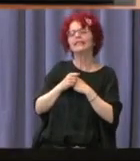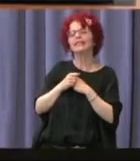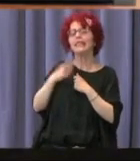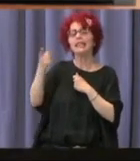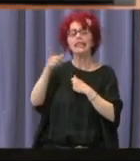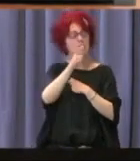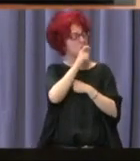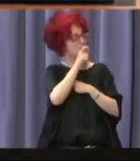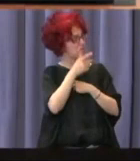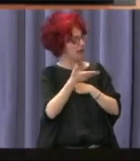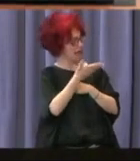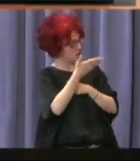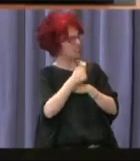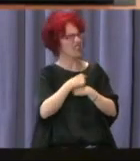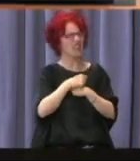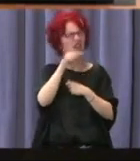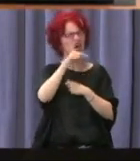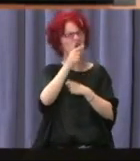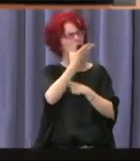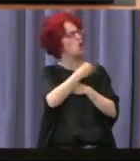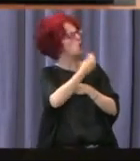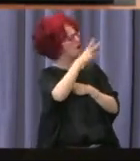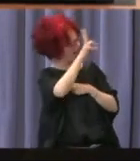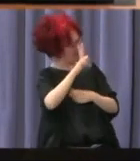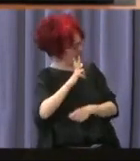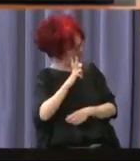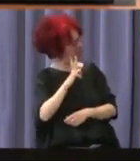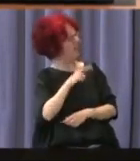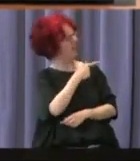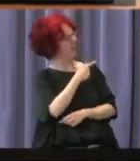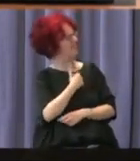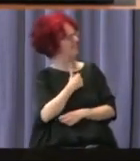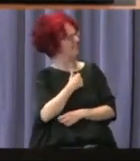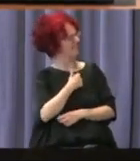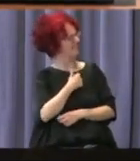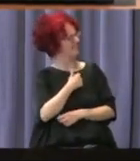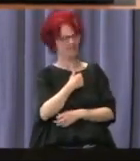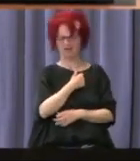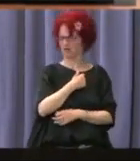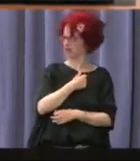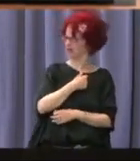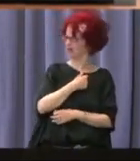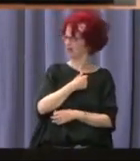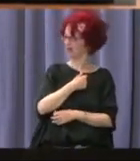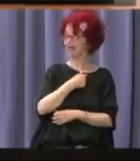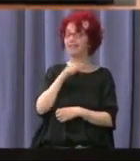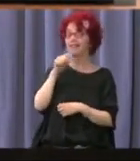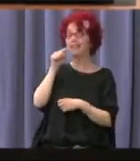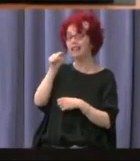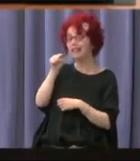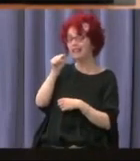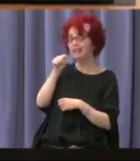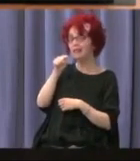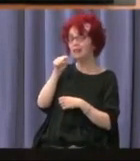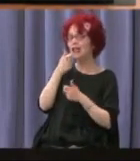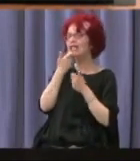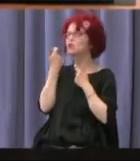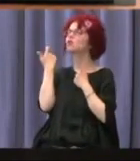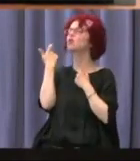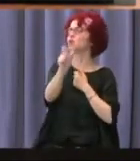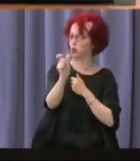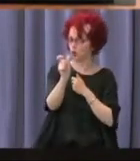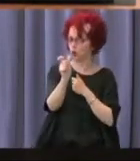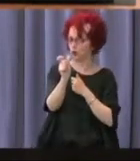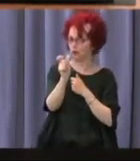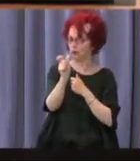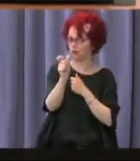María José, que está hoy muy guapa, qué elegante viene María José. Así. Eso no es un halago, eso es un insulto.